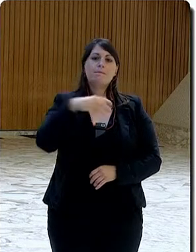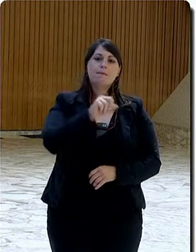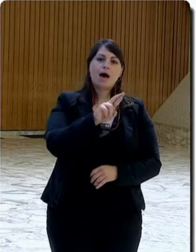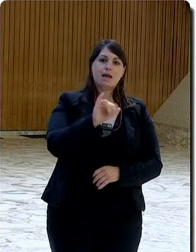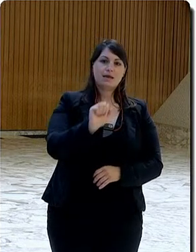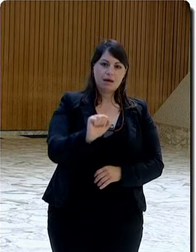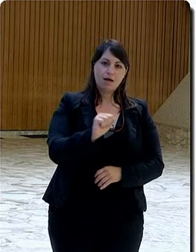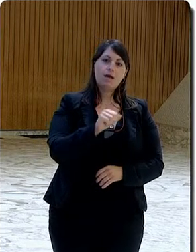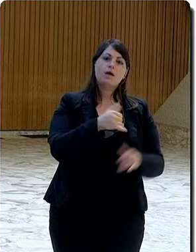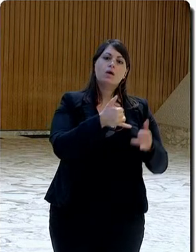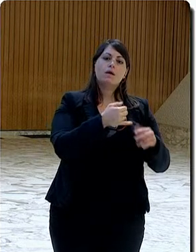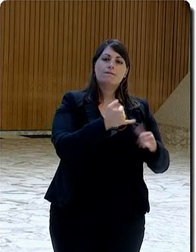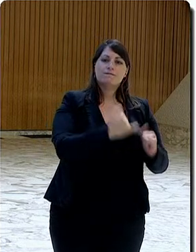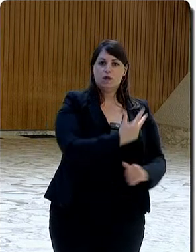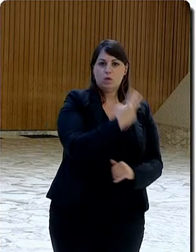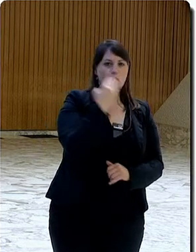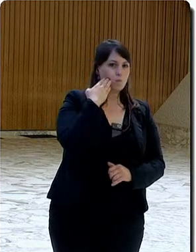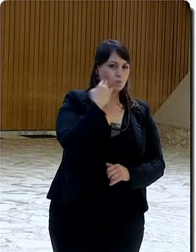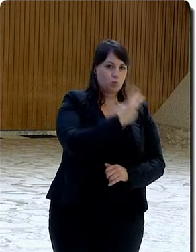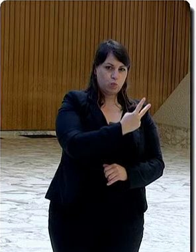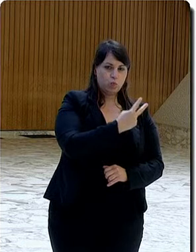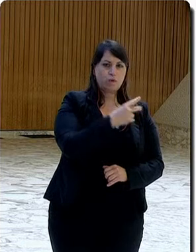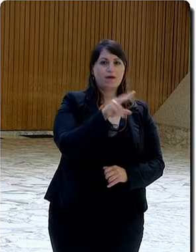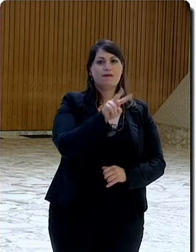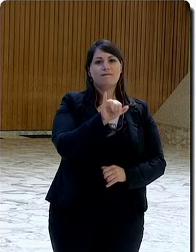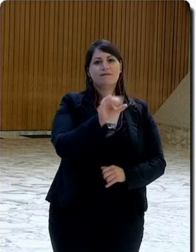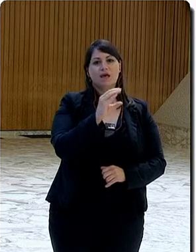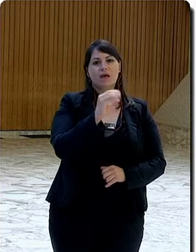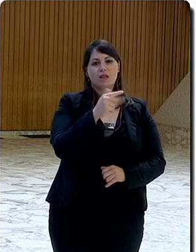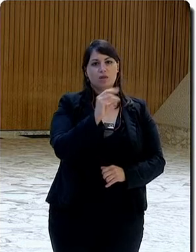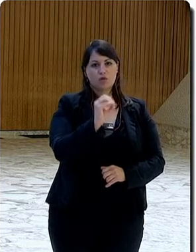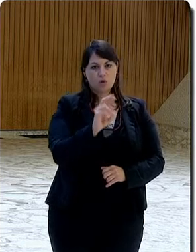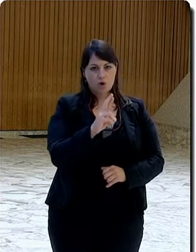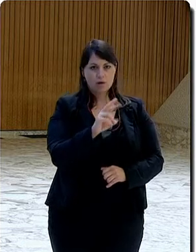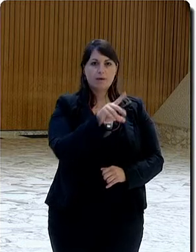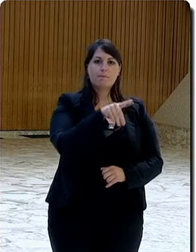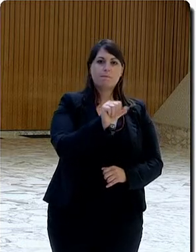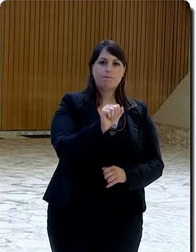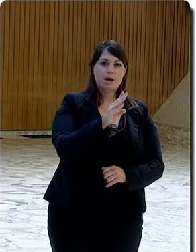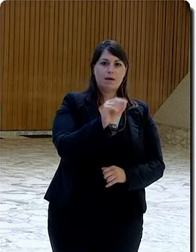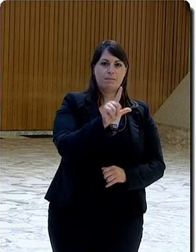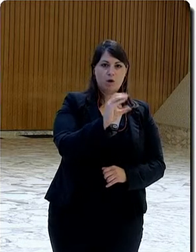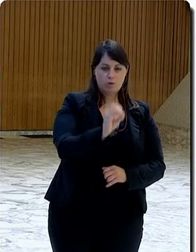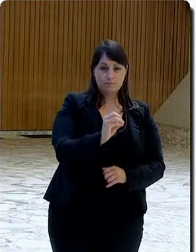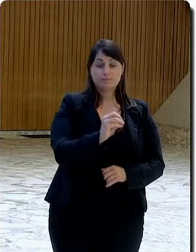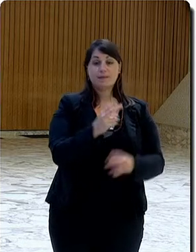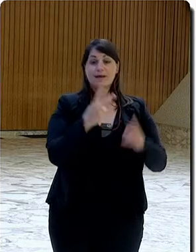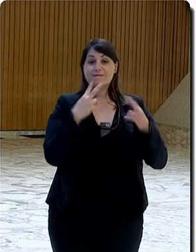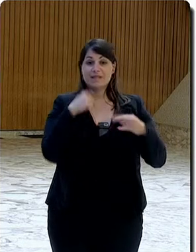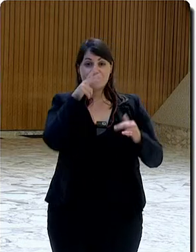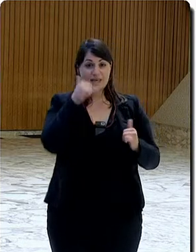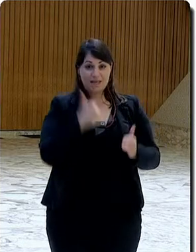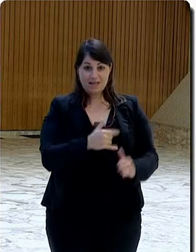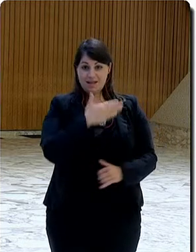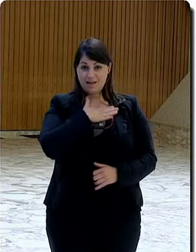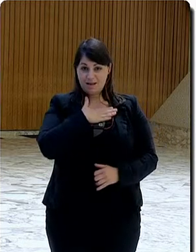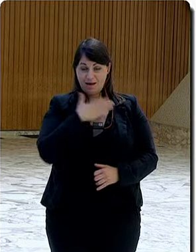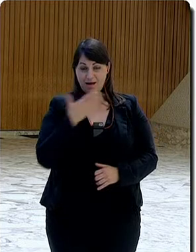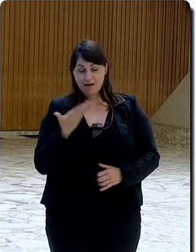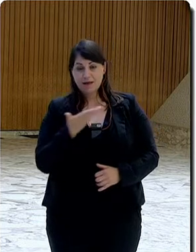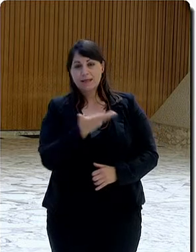y Pablo. Su vida ha tenido muchos cambios. Con 15 años tuvo su primer